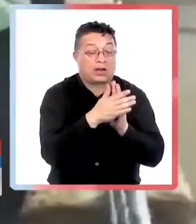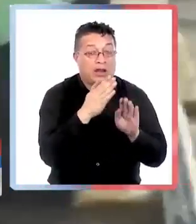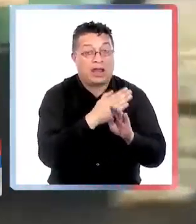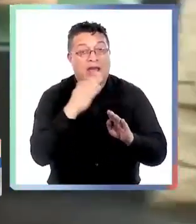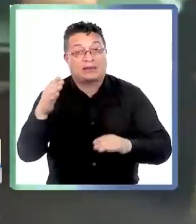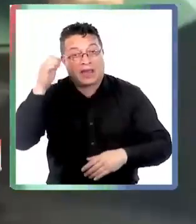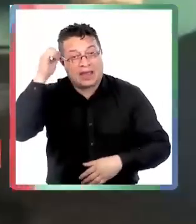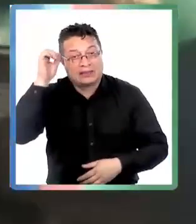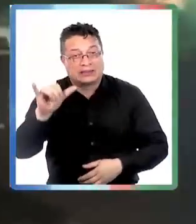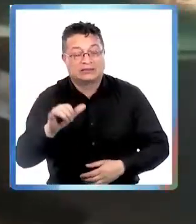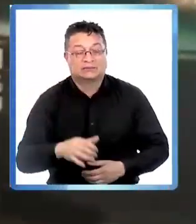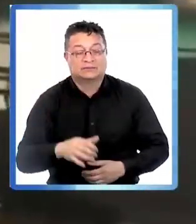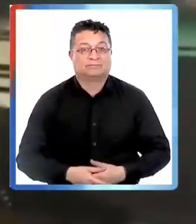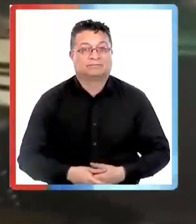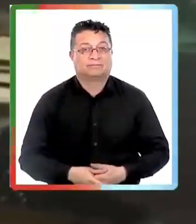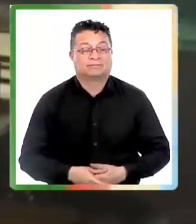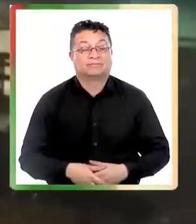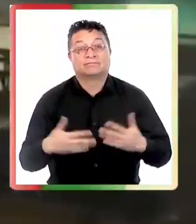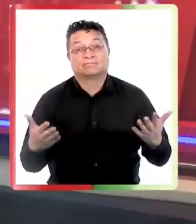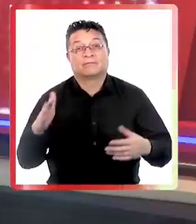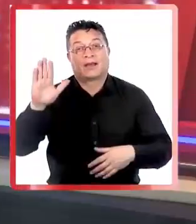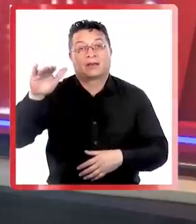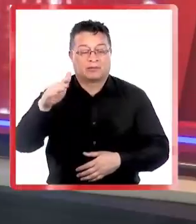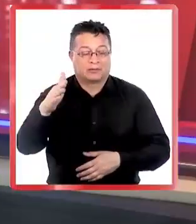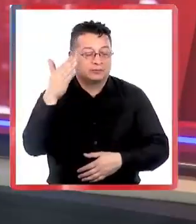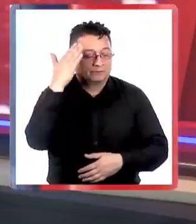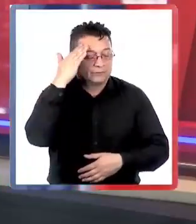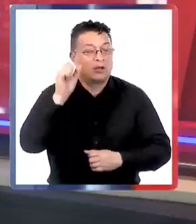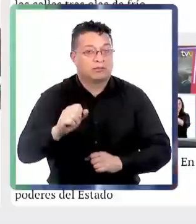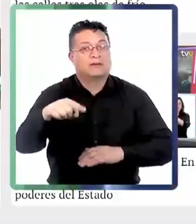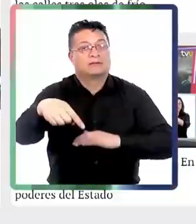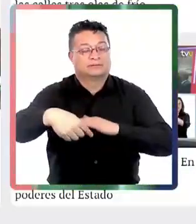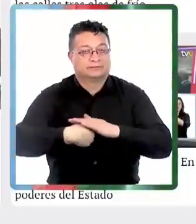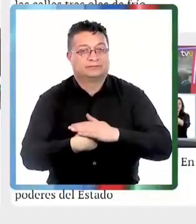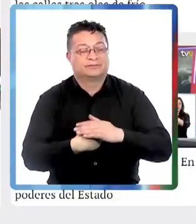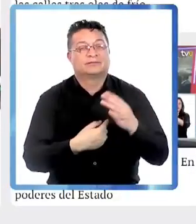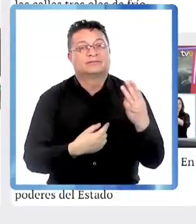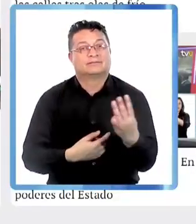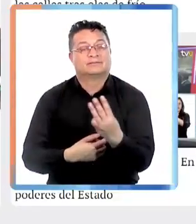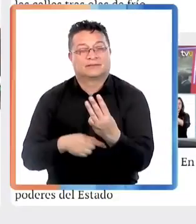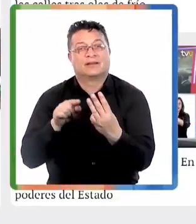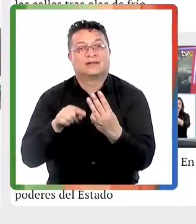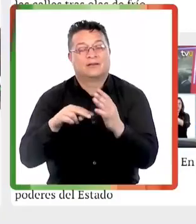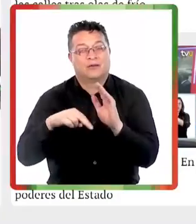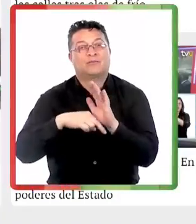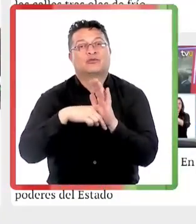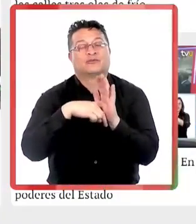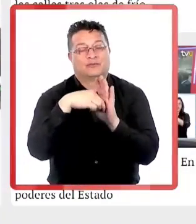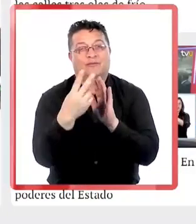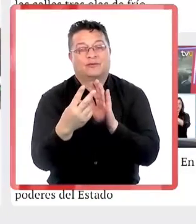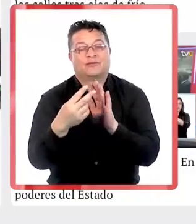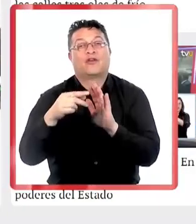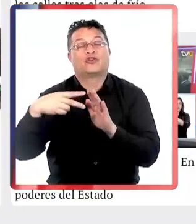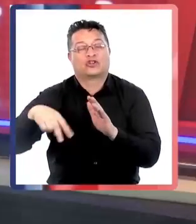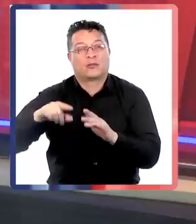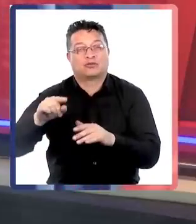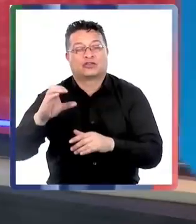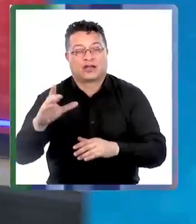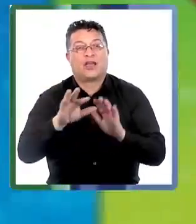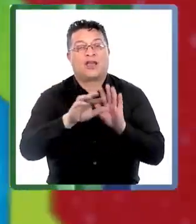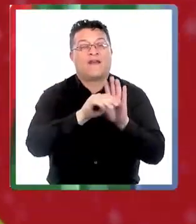la Araucanía hasta Aysén. Bien, nos despedimos y recuerden que pueden visitar nuestra página web y también nuestras redes sociales. Estamos en